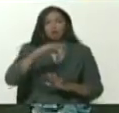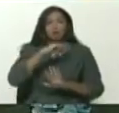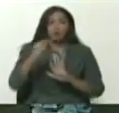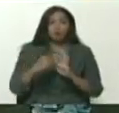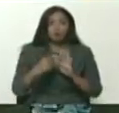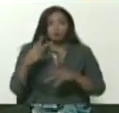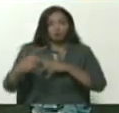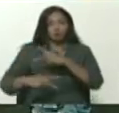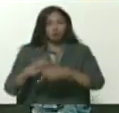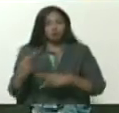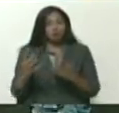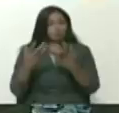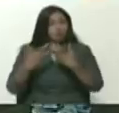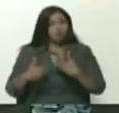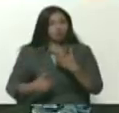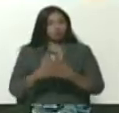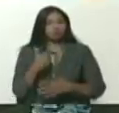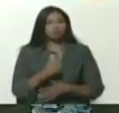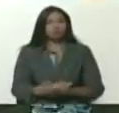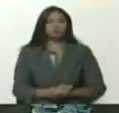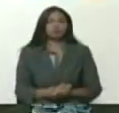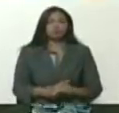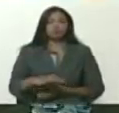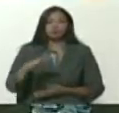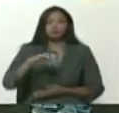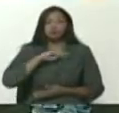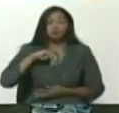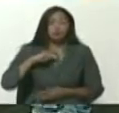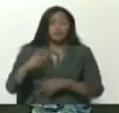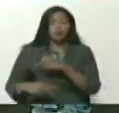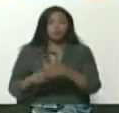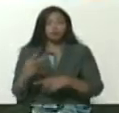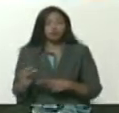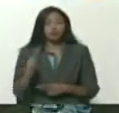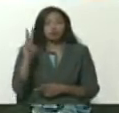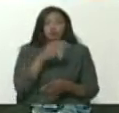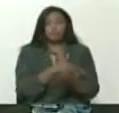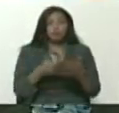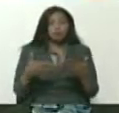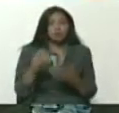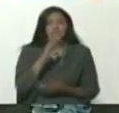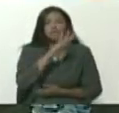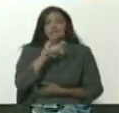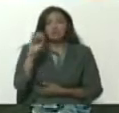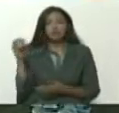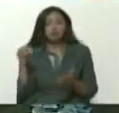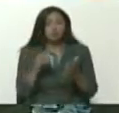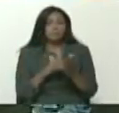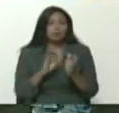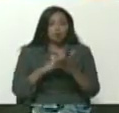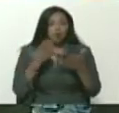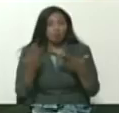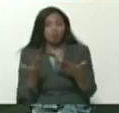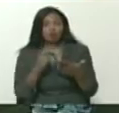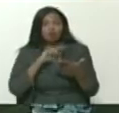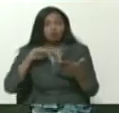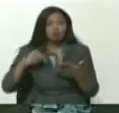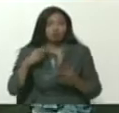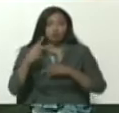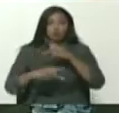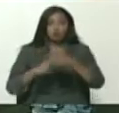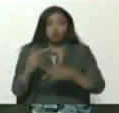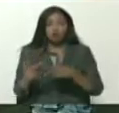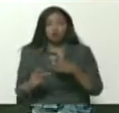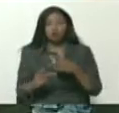este proceso industrial, donde vamos a producir 2.500.000 cuadernos en el proceso de